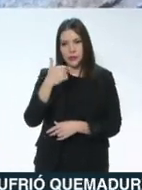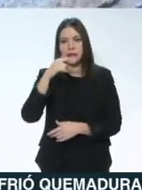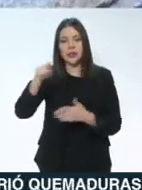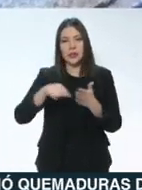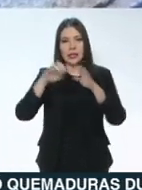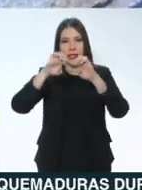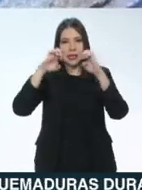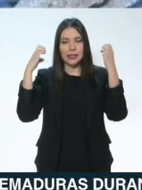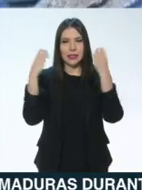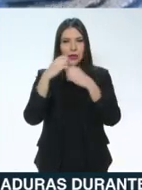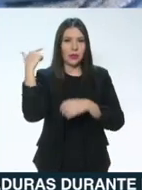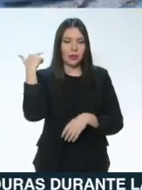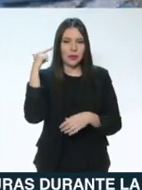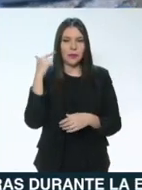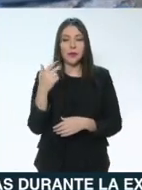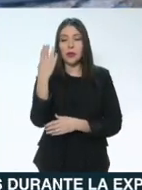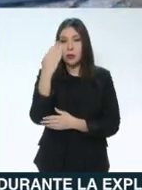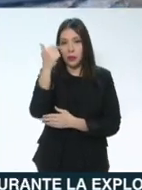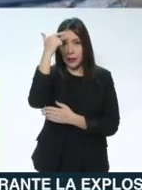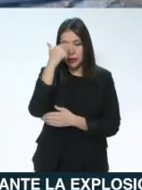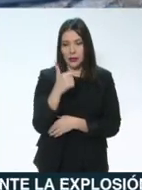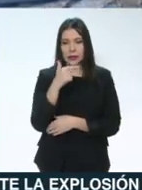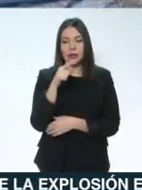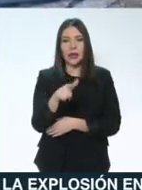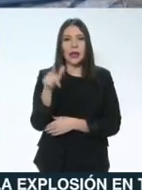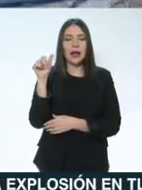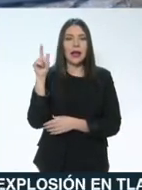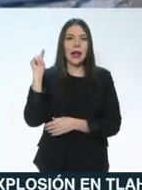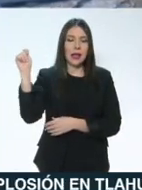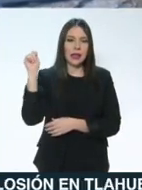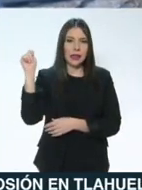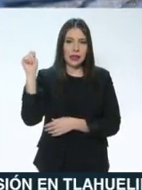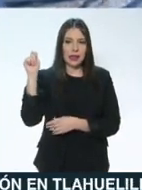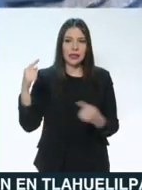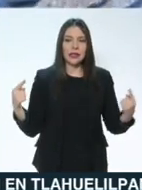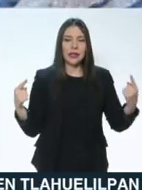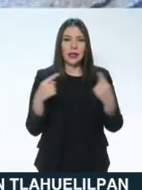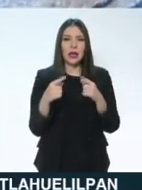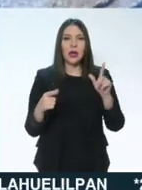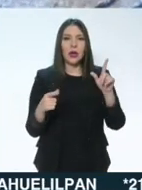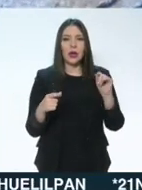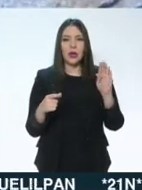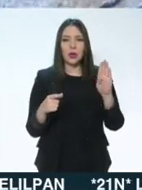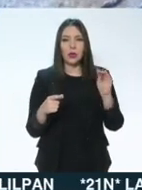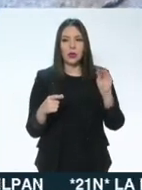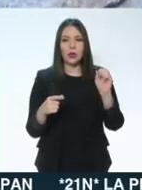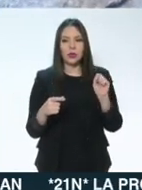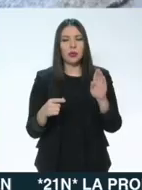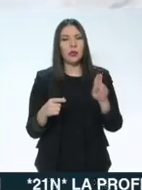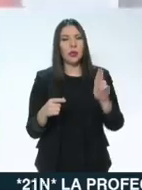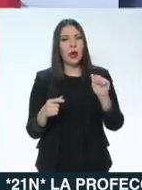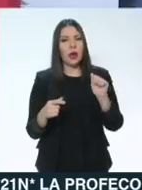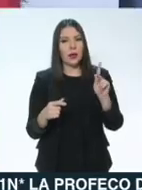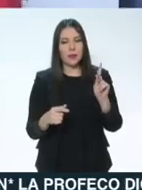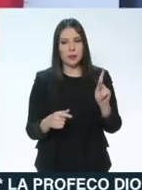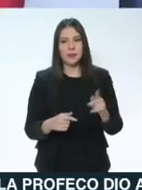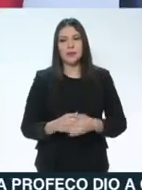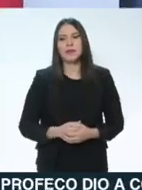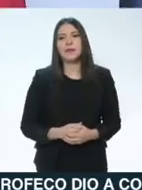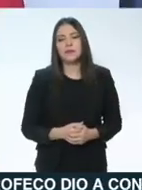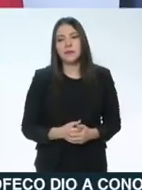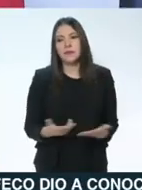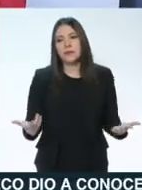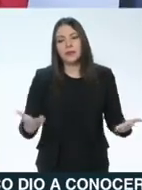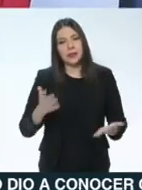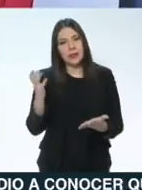a las 9 de la noche Atlas recibirá en casa a Lobos WAP. Ganó nuestras Águilas. ¿Por qué amanecitan de buenas Ganó nuestras